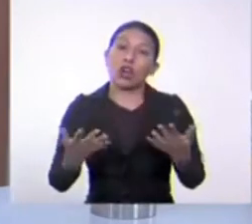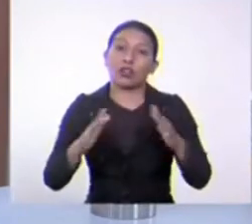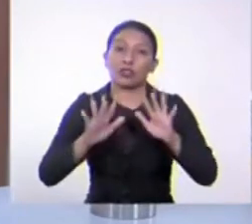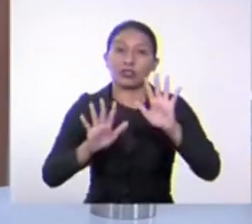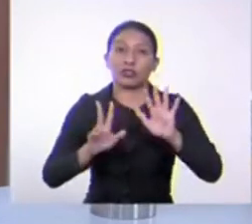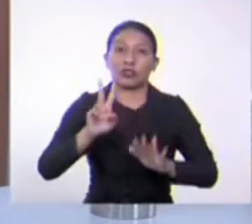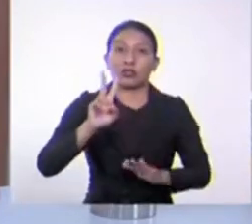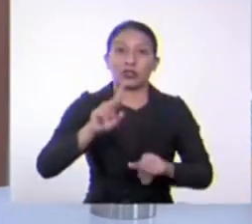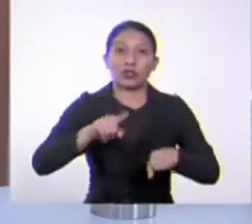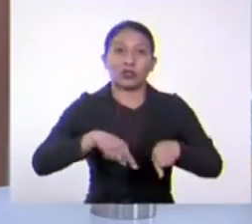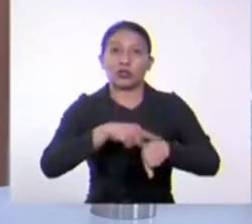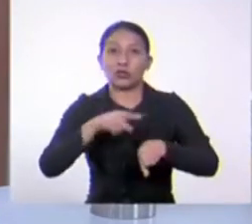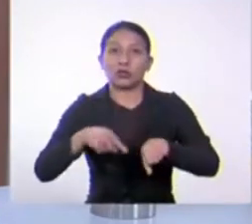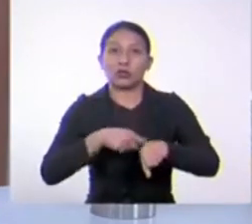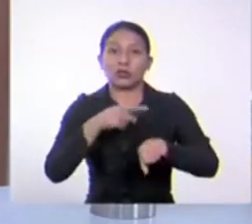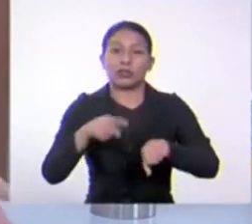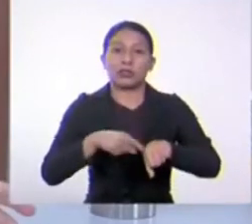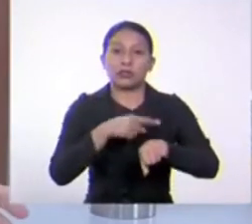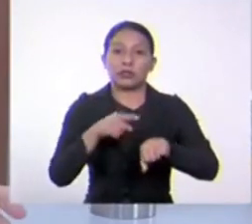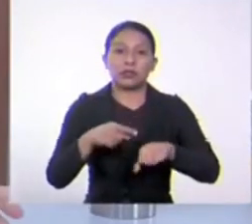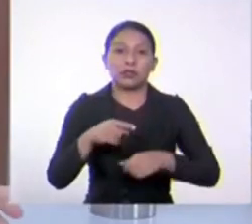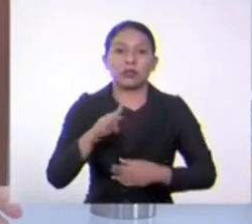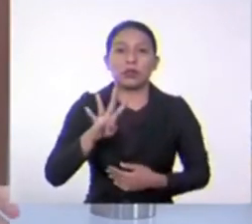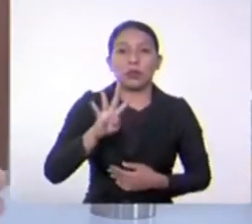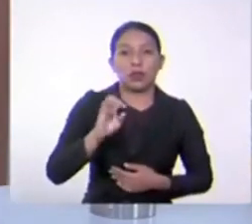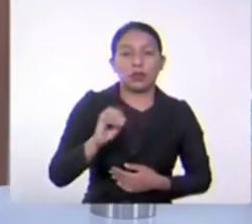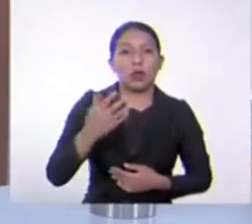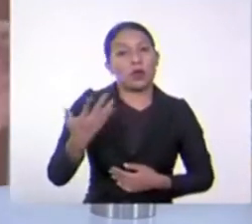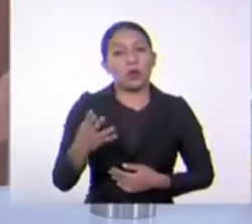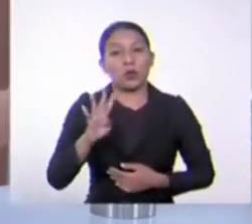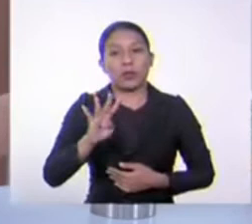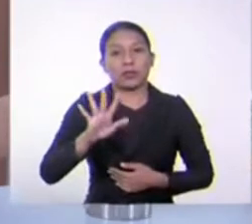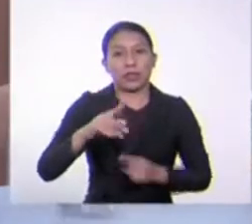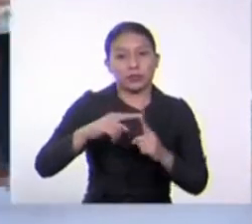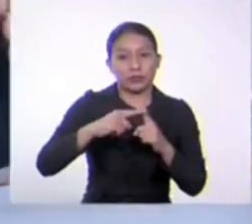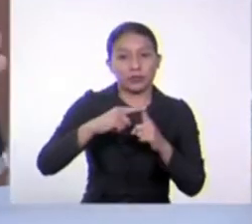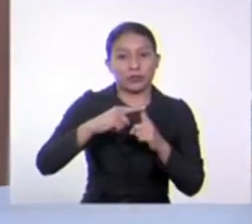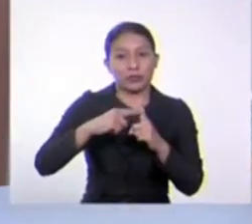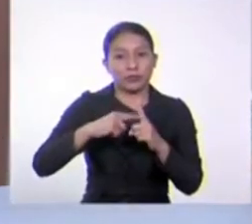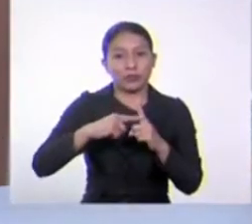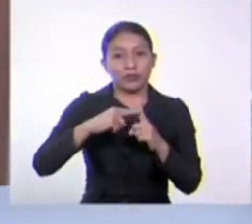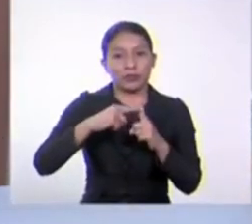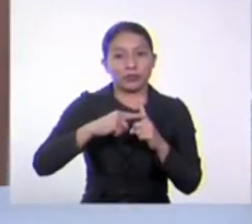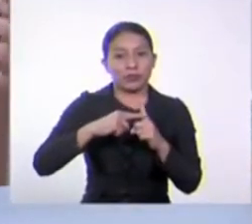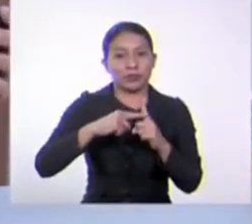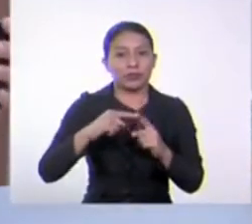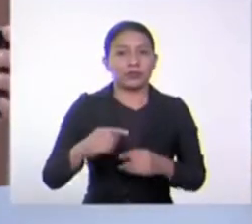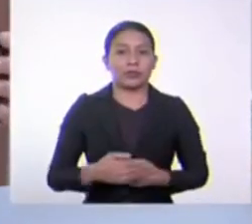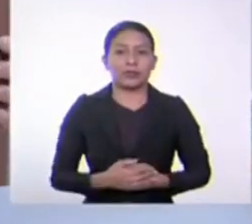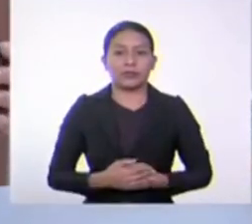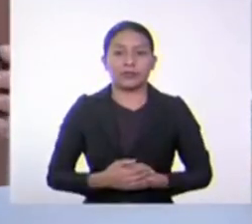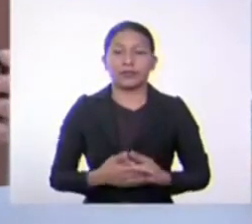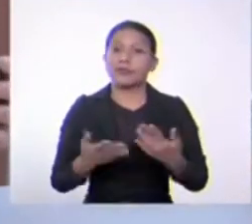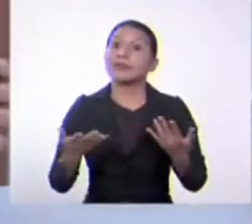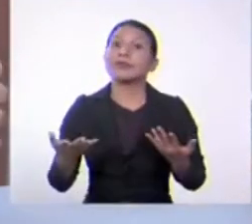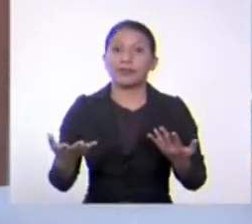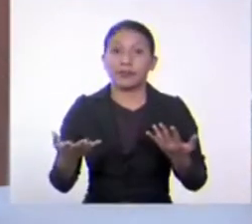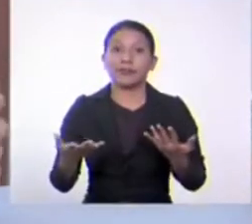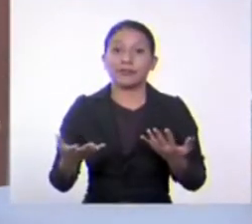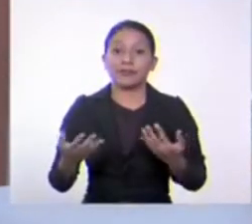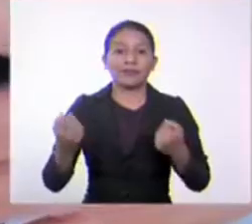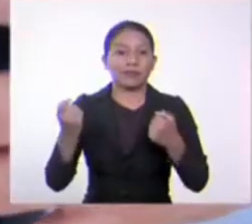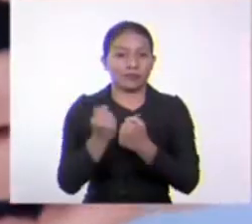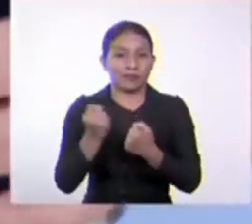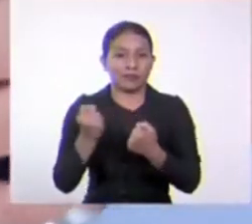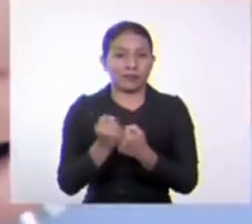una temperatura constante entre los 40 y los 45 grados. Para ello nos vamos a auxiliar